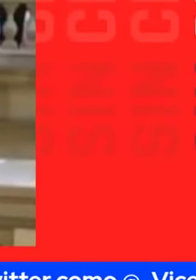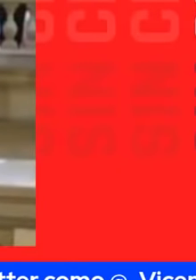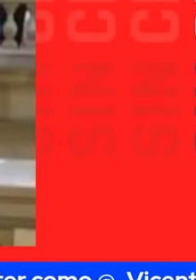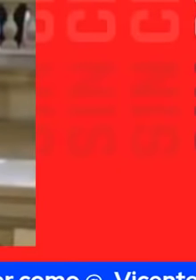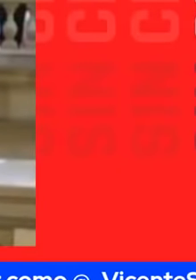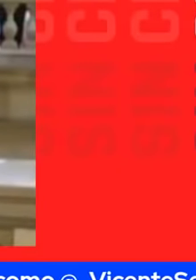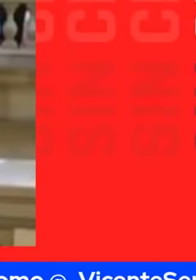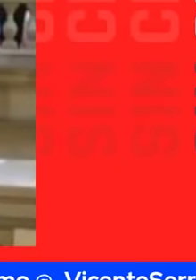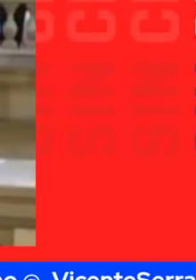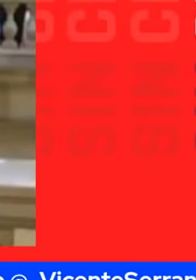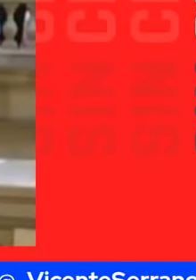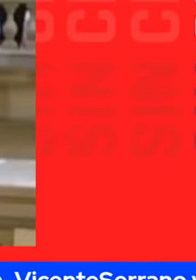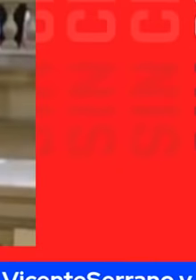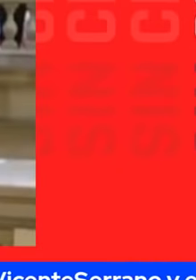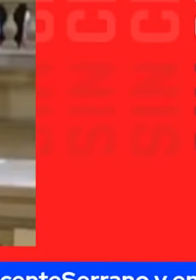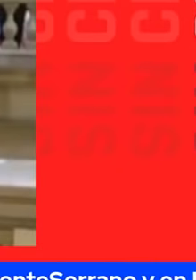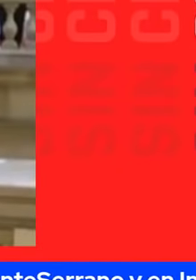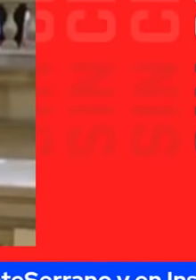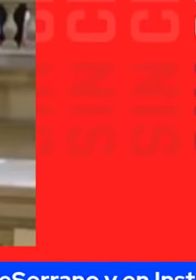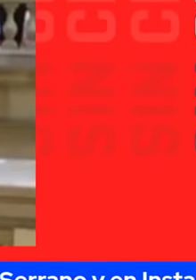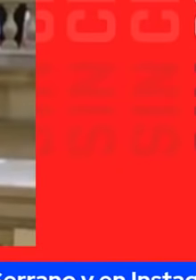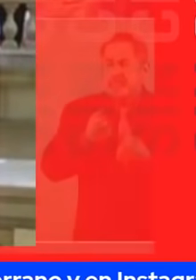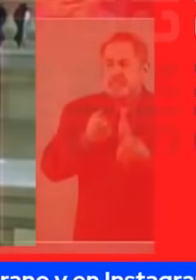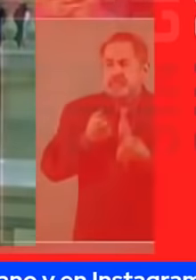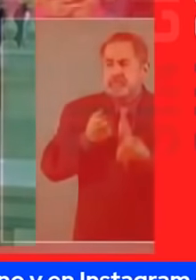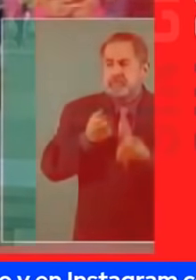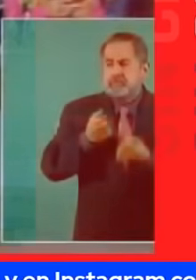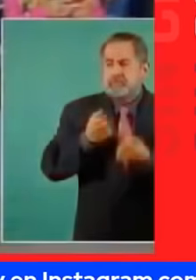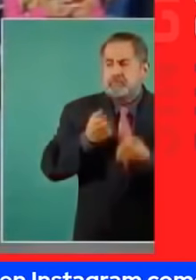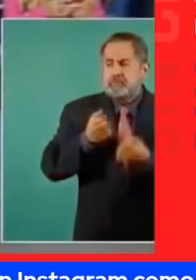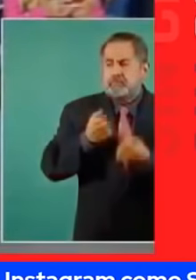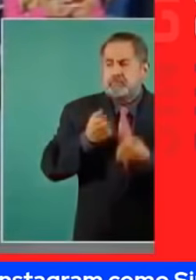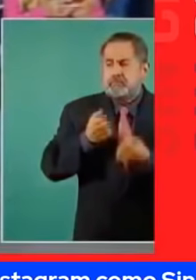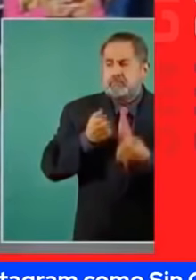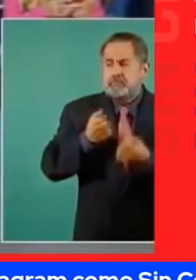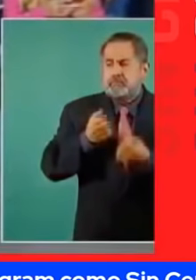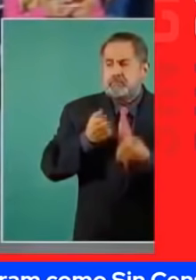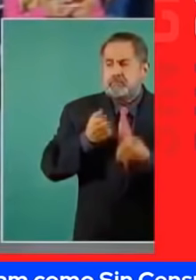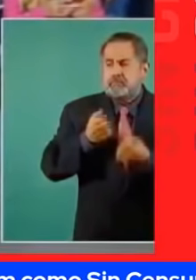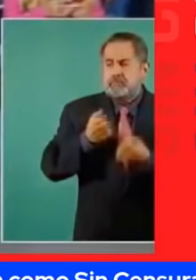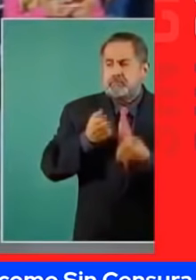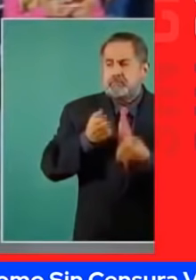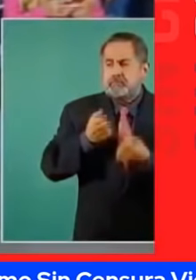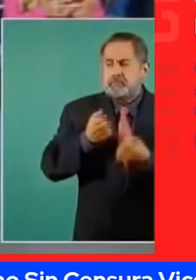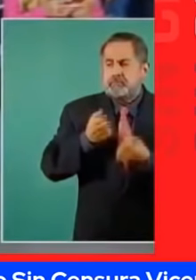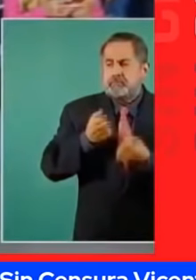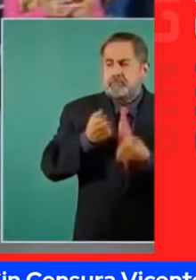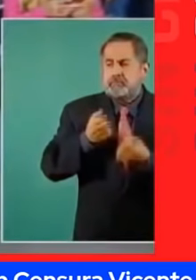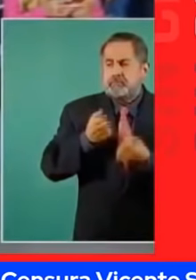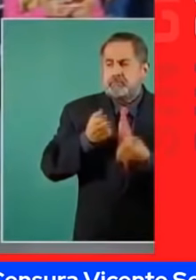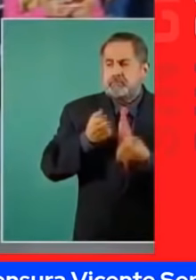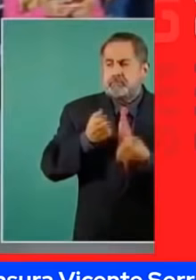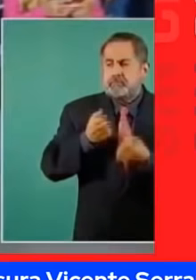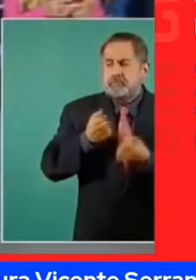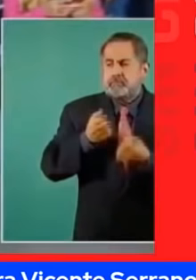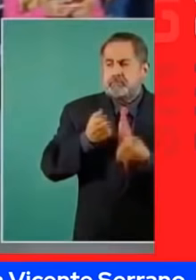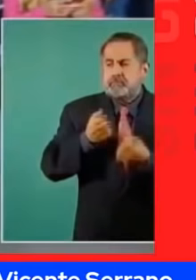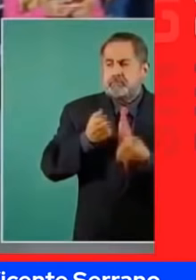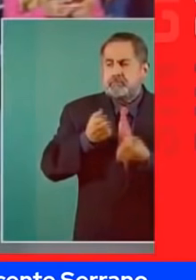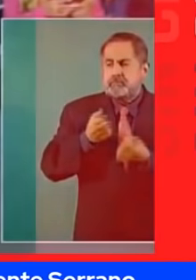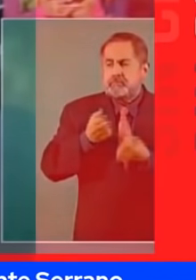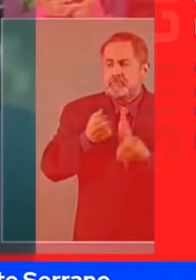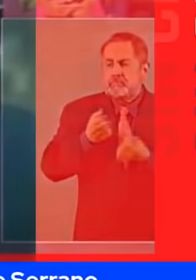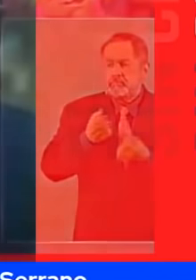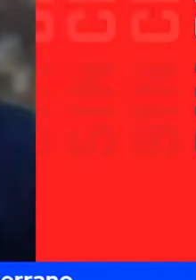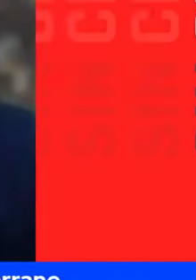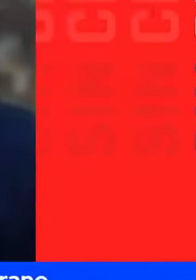teléfono, brother, ¿no? Porque Twitter no es la vida. Yo creo que en Twitter sí hay polarización porque hay muchos bots,